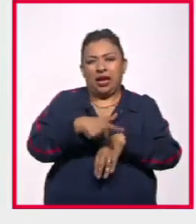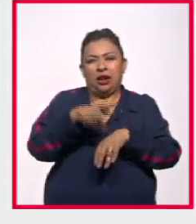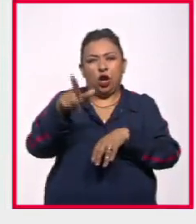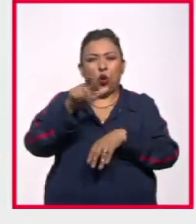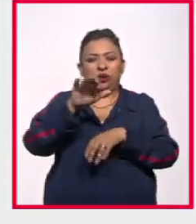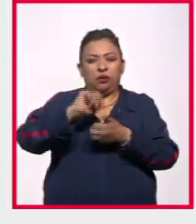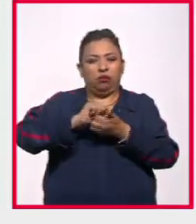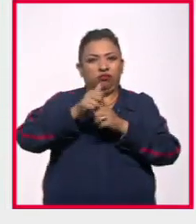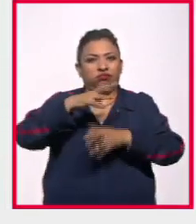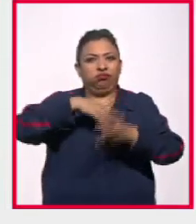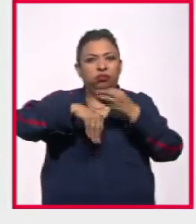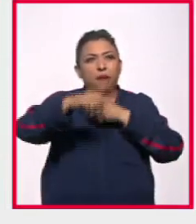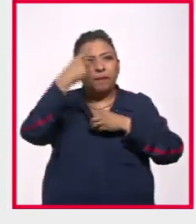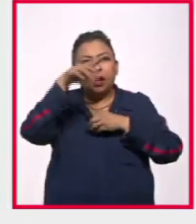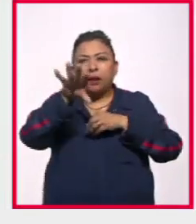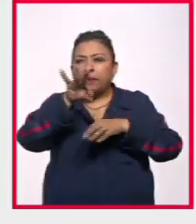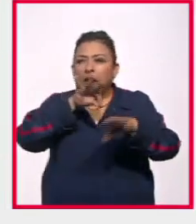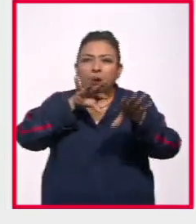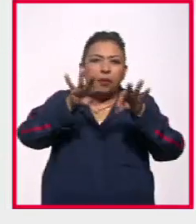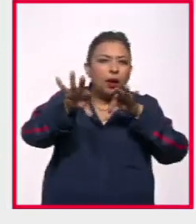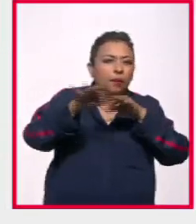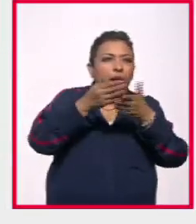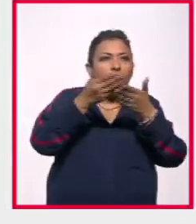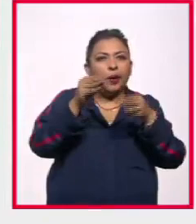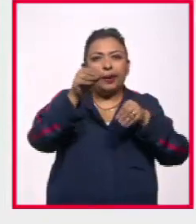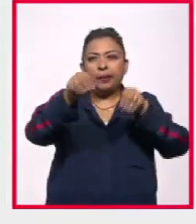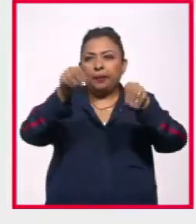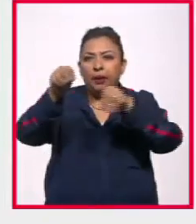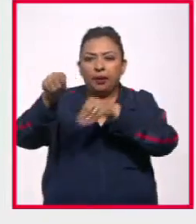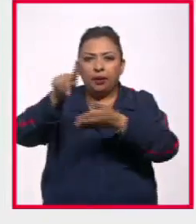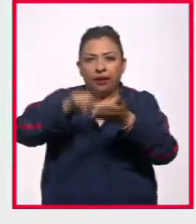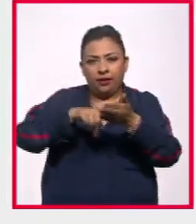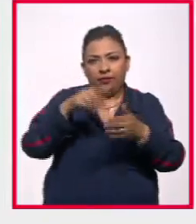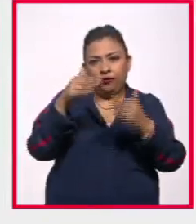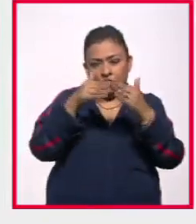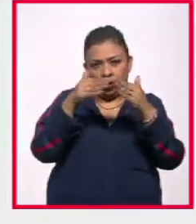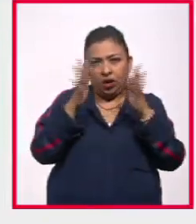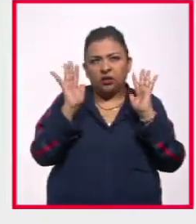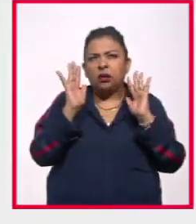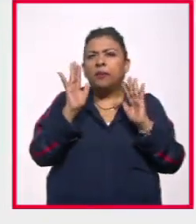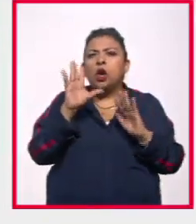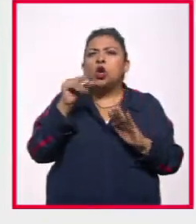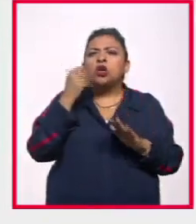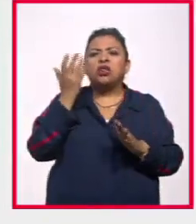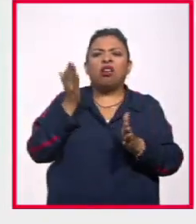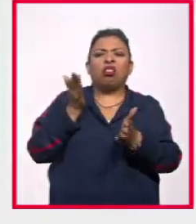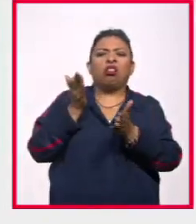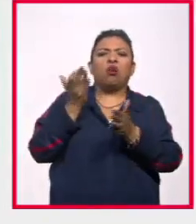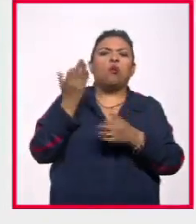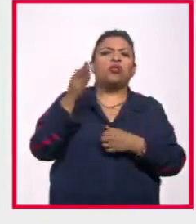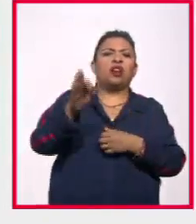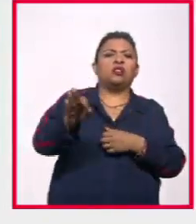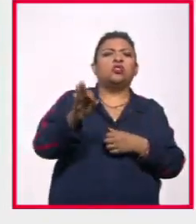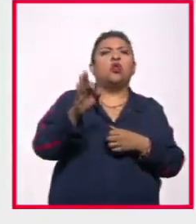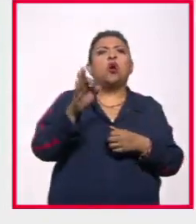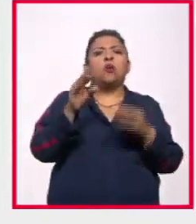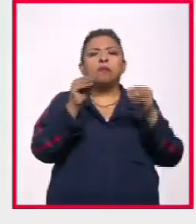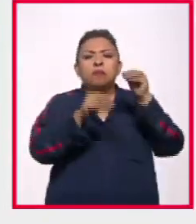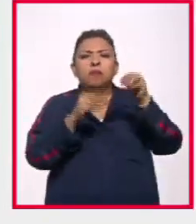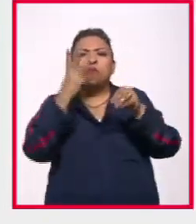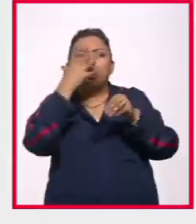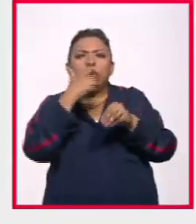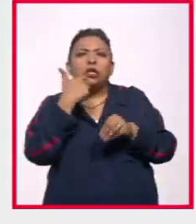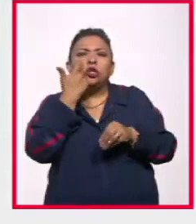Barragán para elegir cada una de las piezas que ahora adornan la casa. Claro que sin traicionar los elementos y motivos que siempre le interesaron